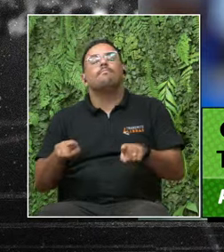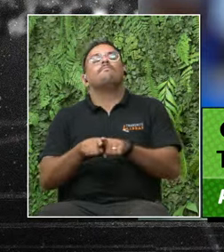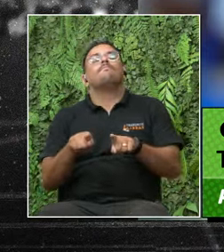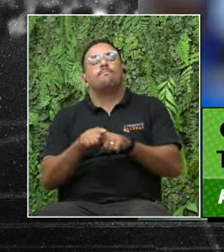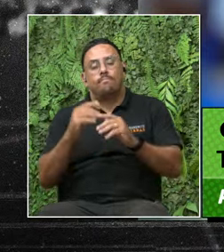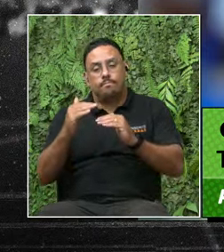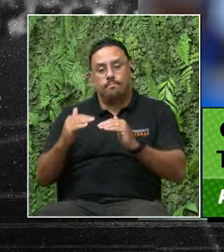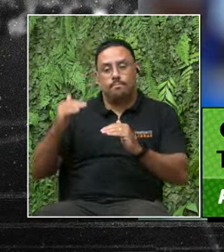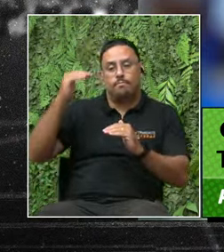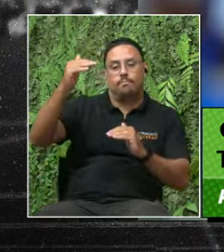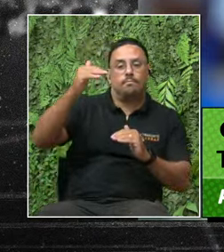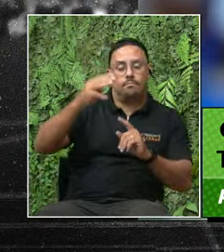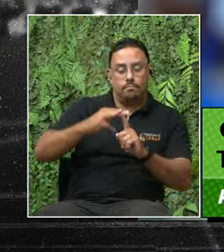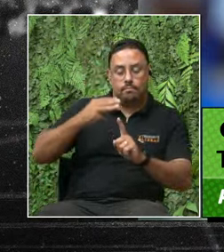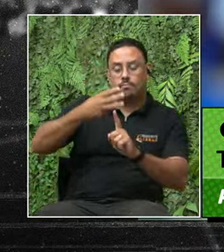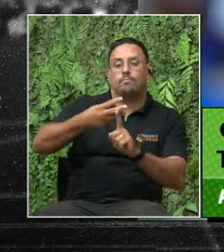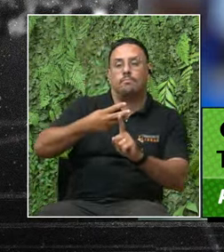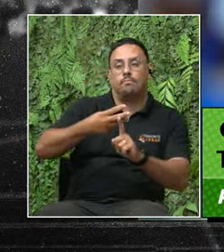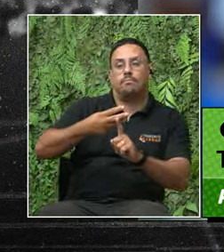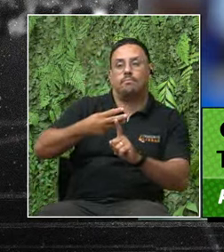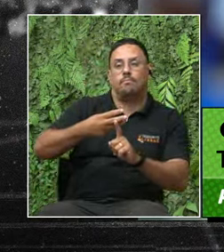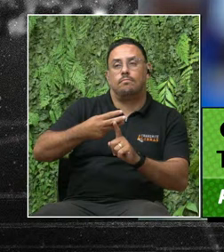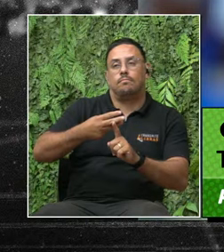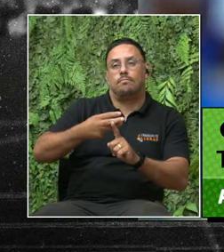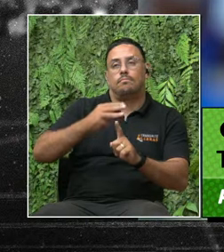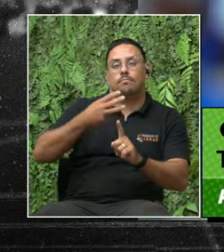rrp Trip